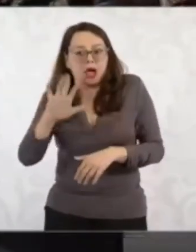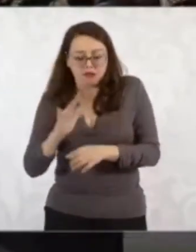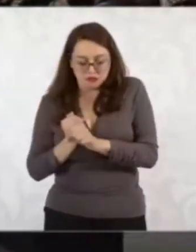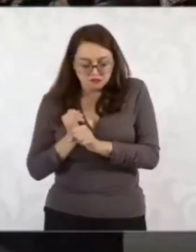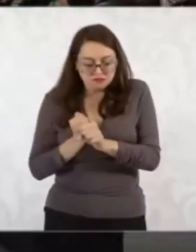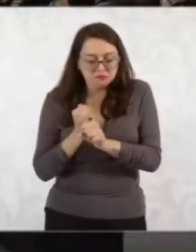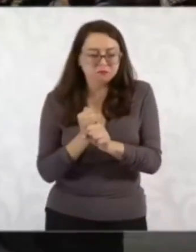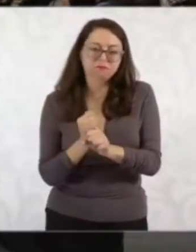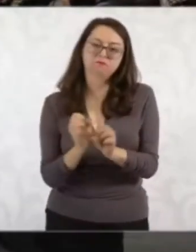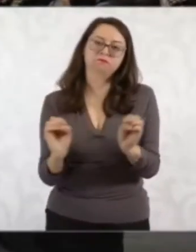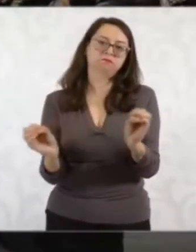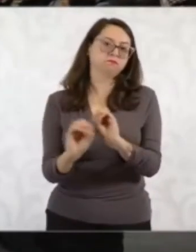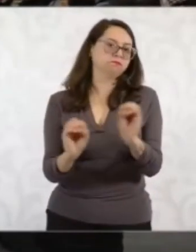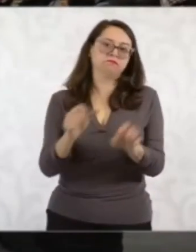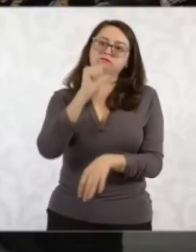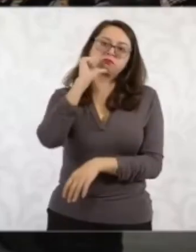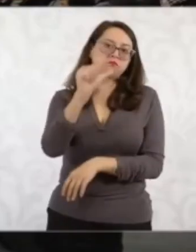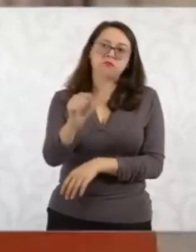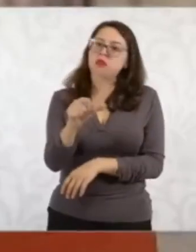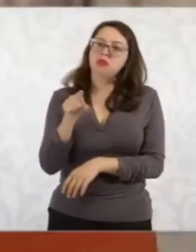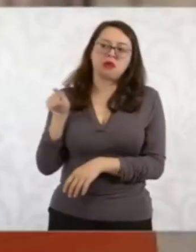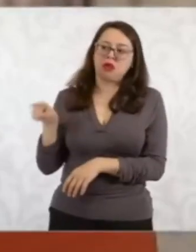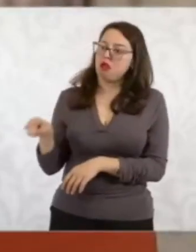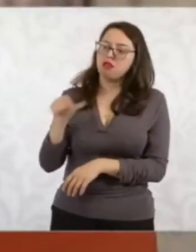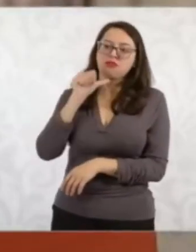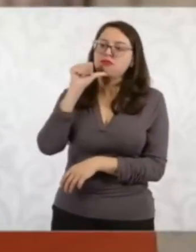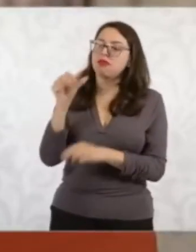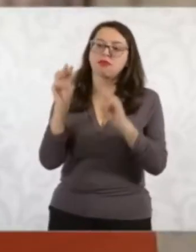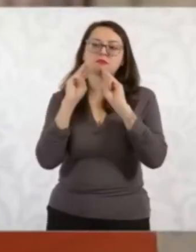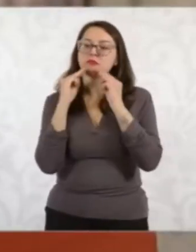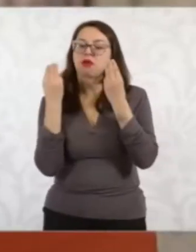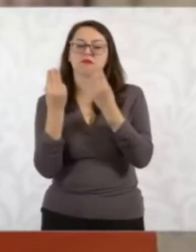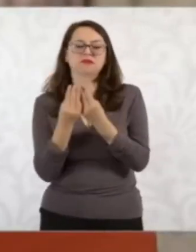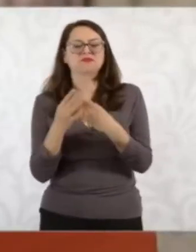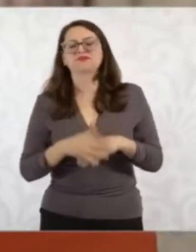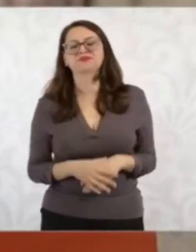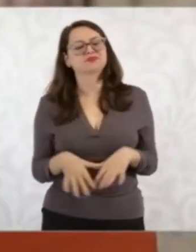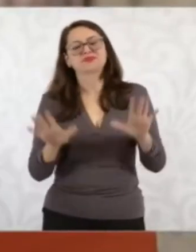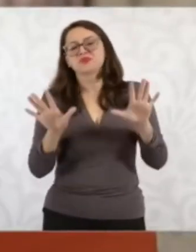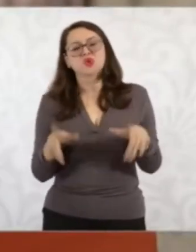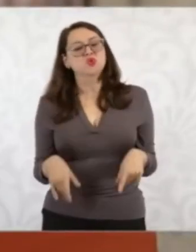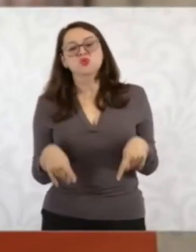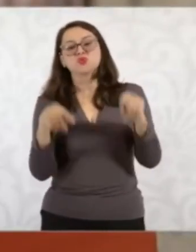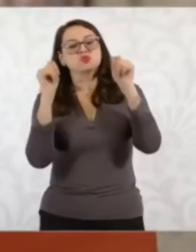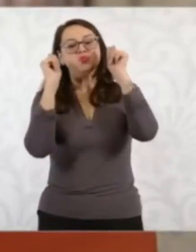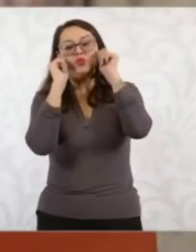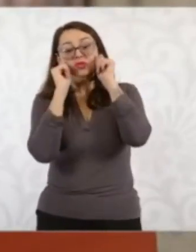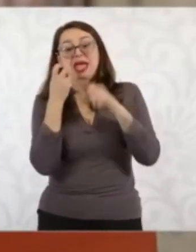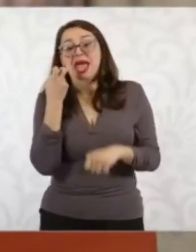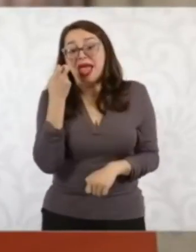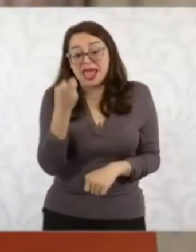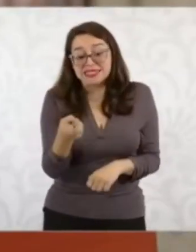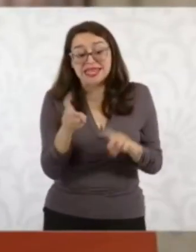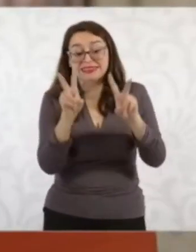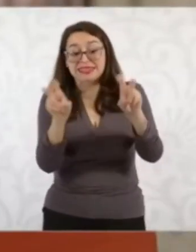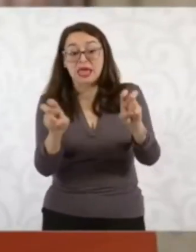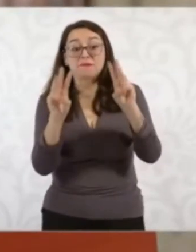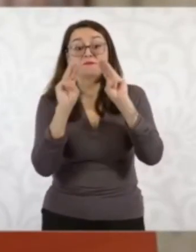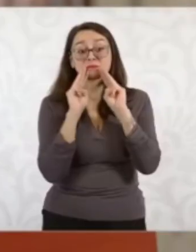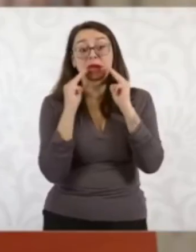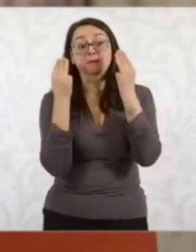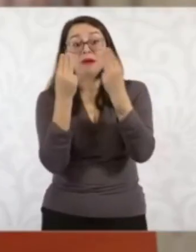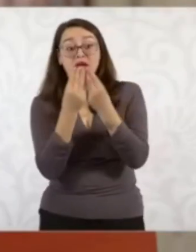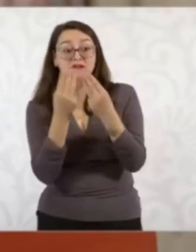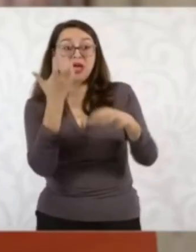esté involucrado en el tráfico de drogas. Como quiera que sea, el problema del narcotráfico va a continuar generando presiones